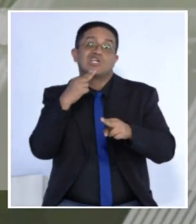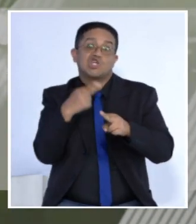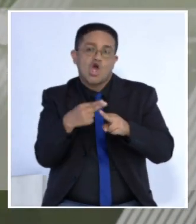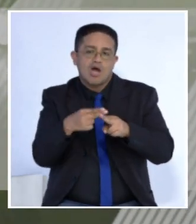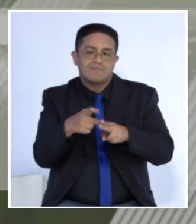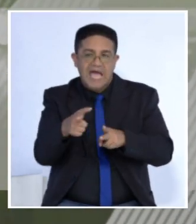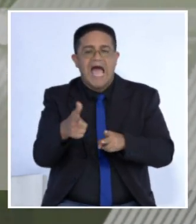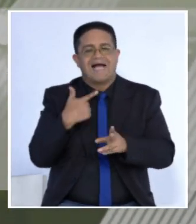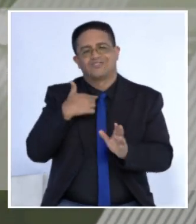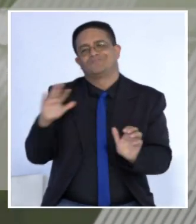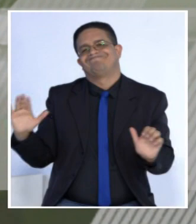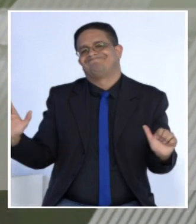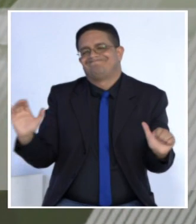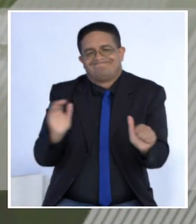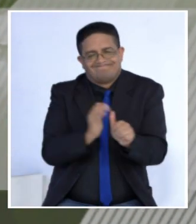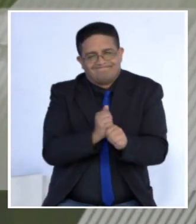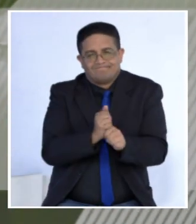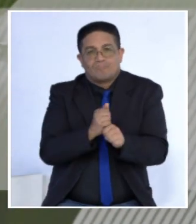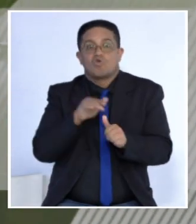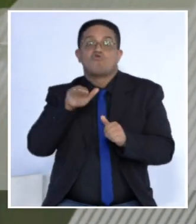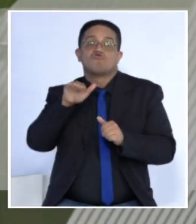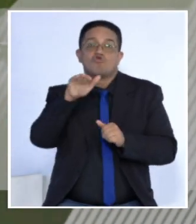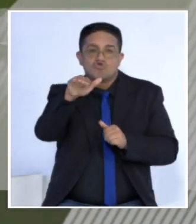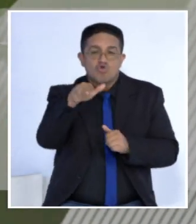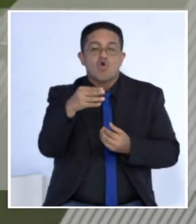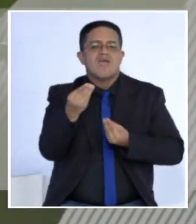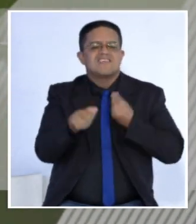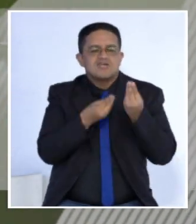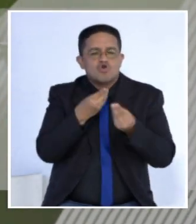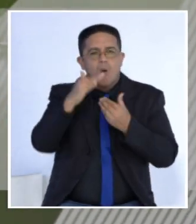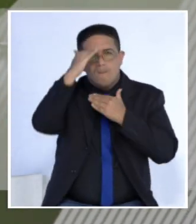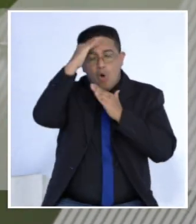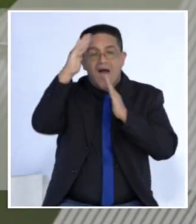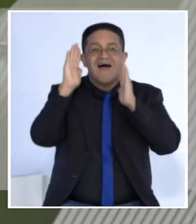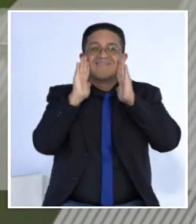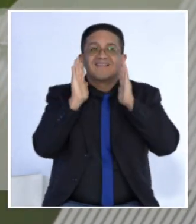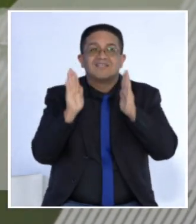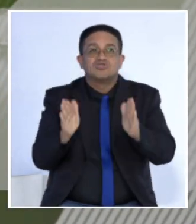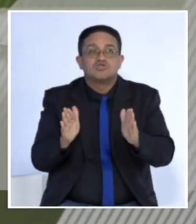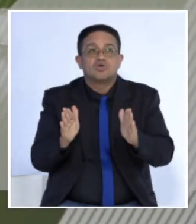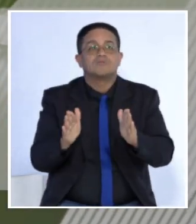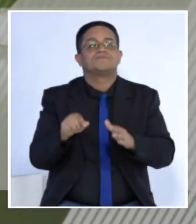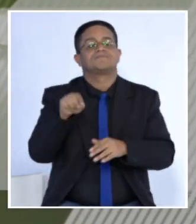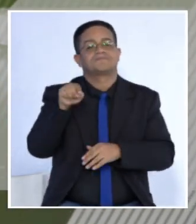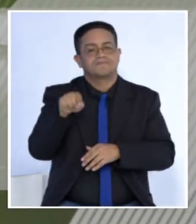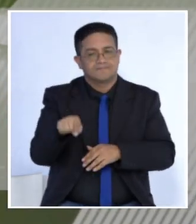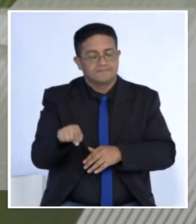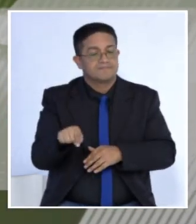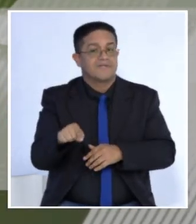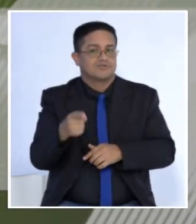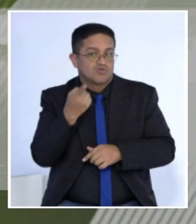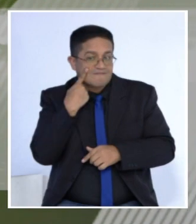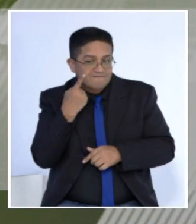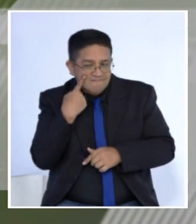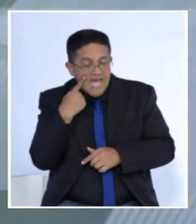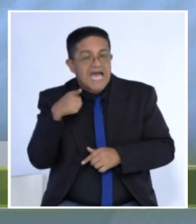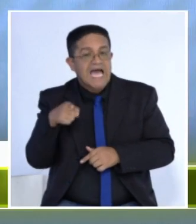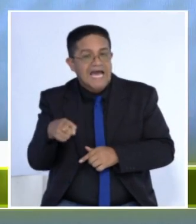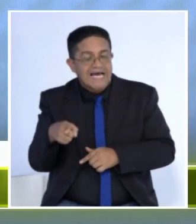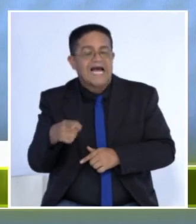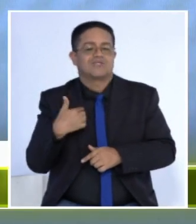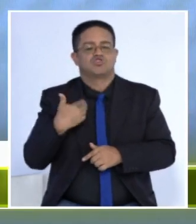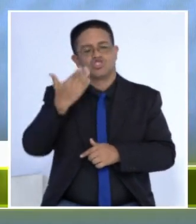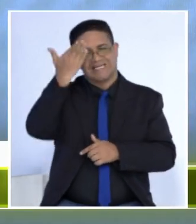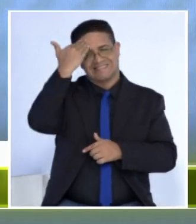define cuál es el pronóstico y cuál es el tratamiento, que inicialmente, siempre y cuando se pueda, debería ser en primera instancia